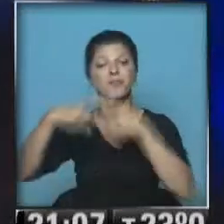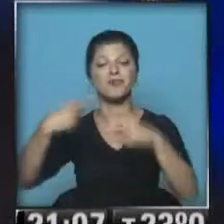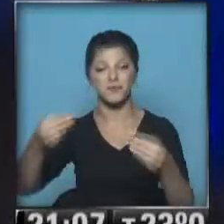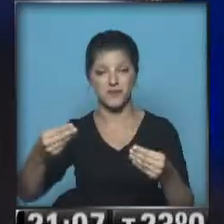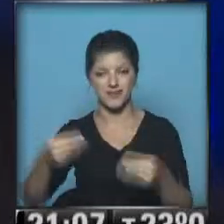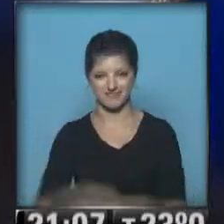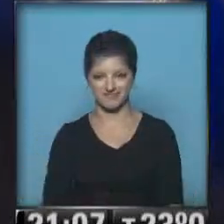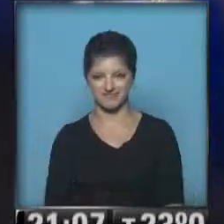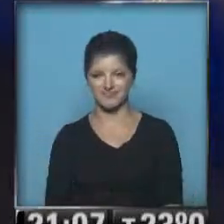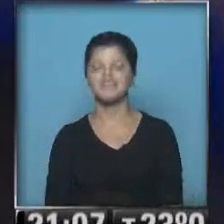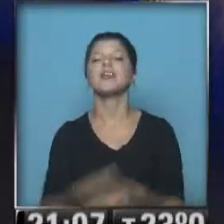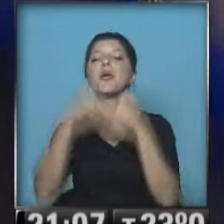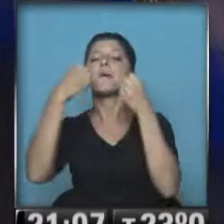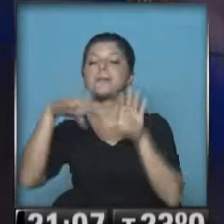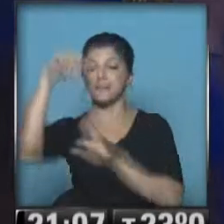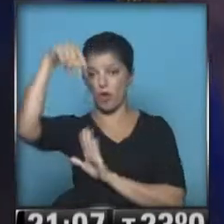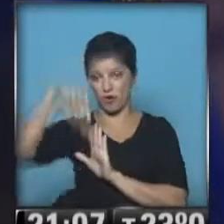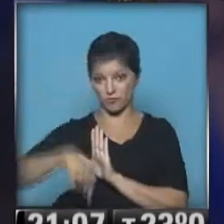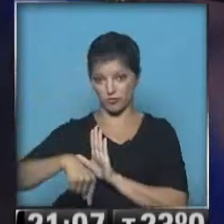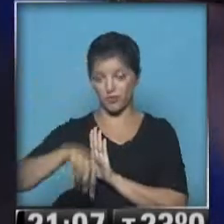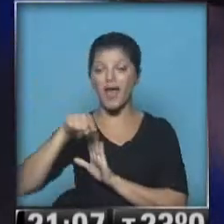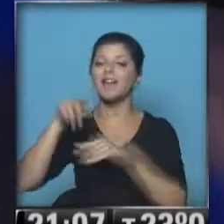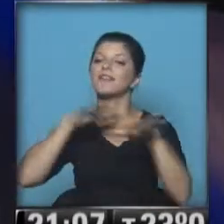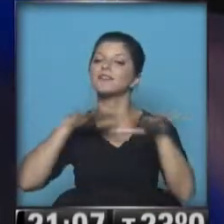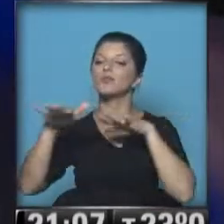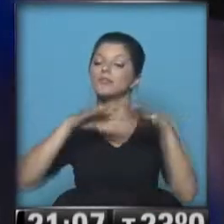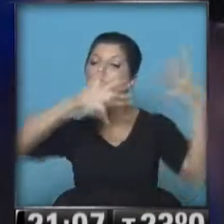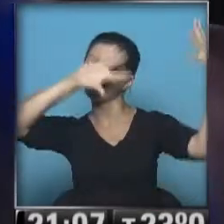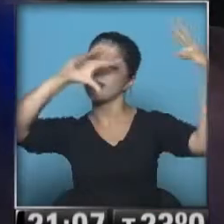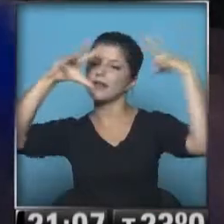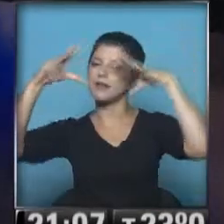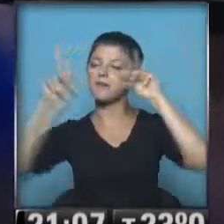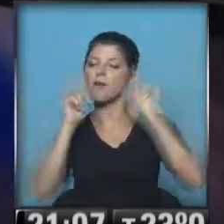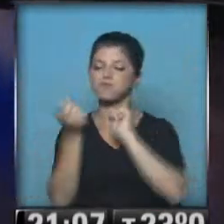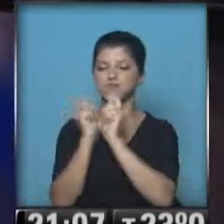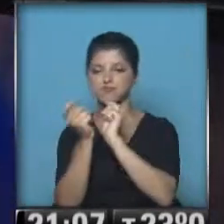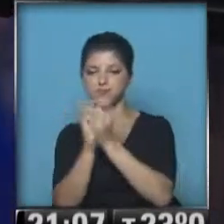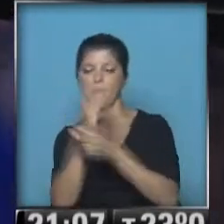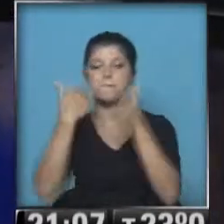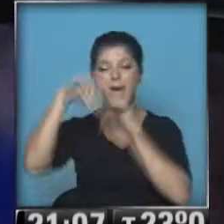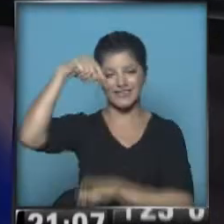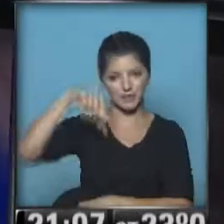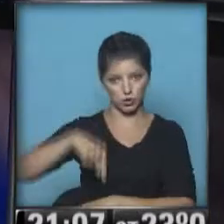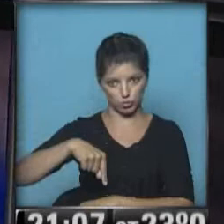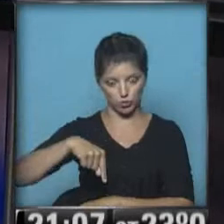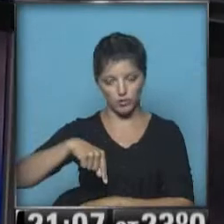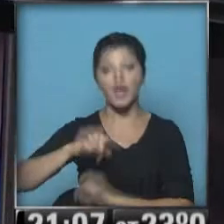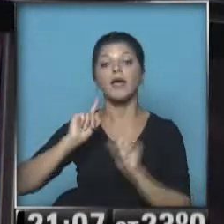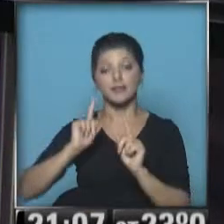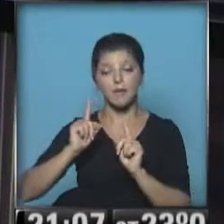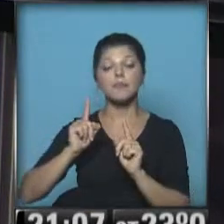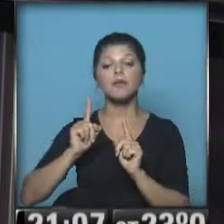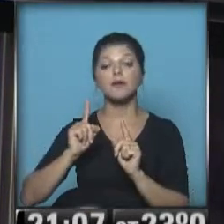Y comenzamos entonces con el sur argentino. Allí las condiciones meteorológicas serán inestables, especialmente en el extremo sur, donde además soplará